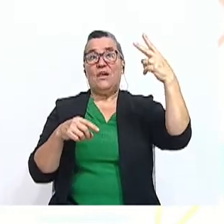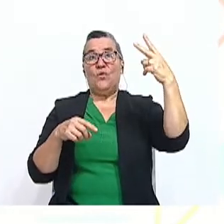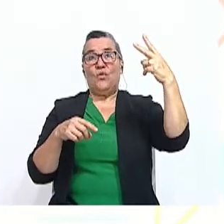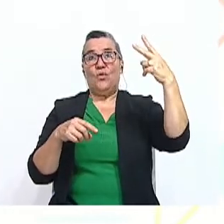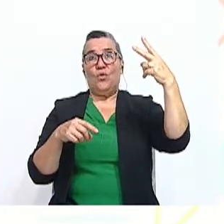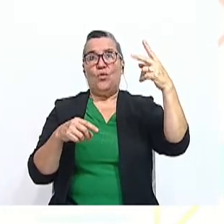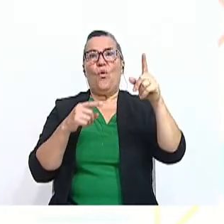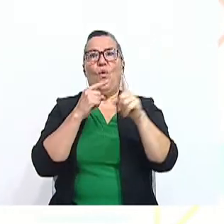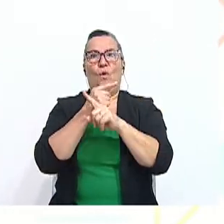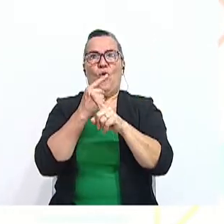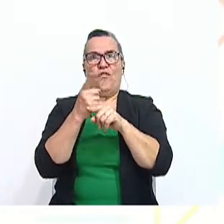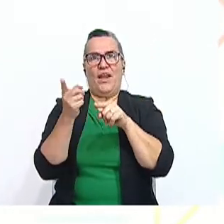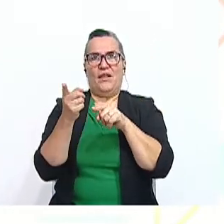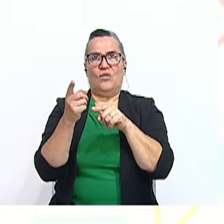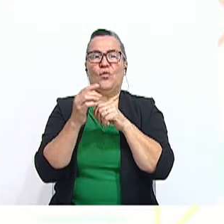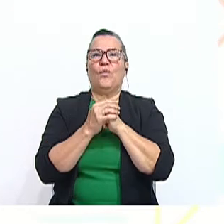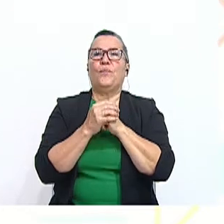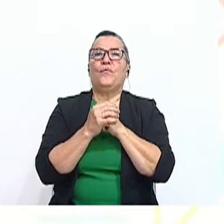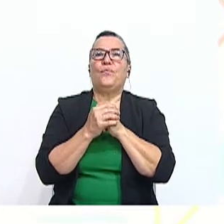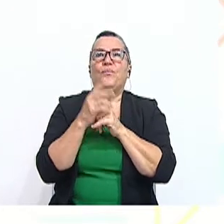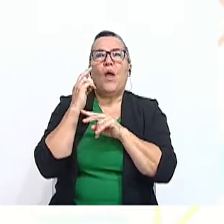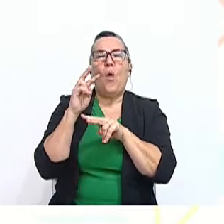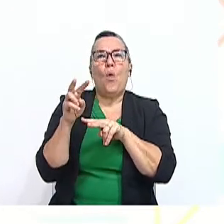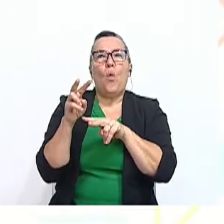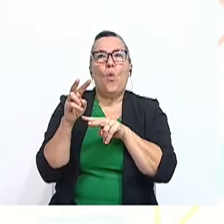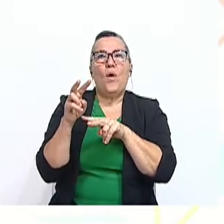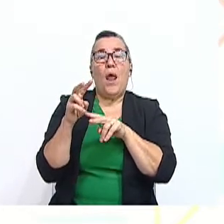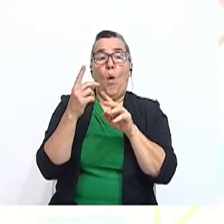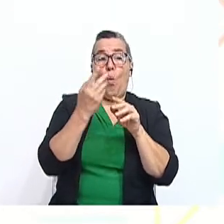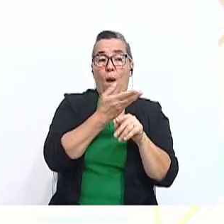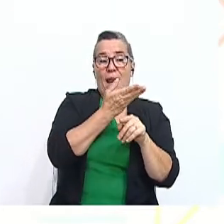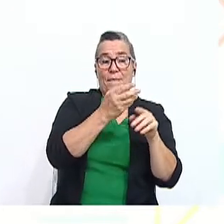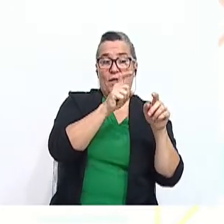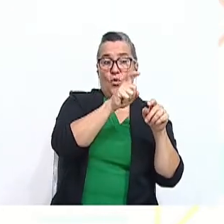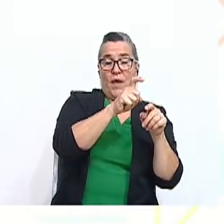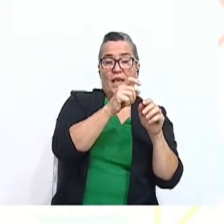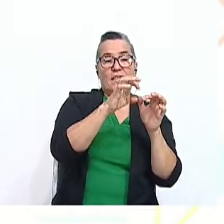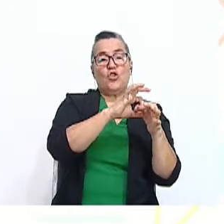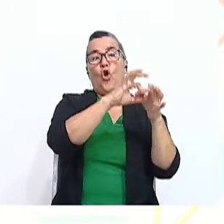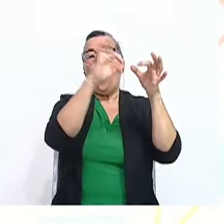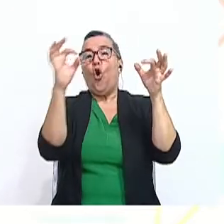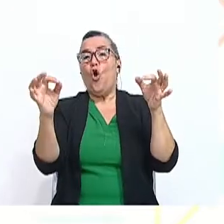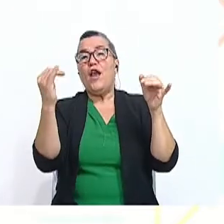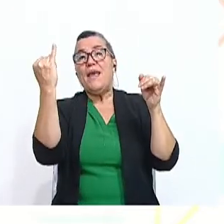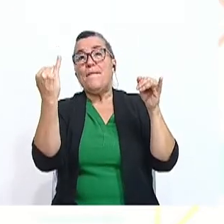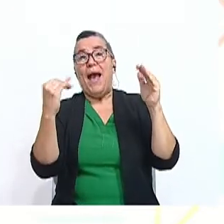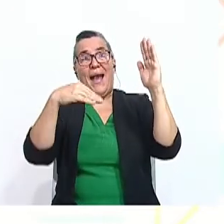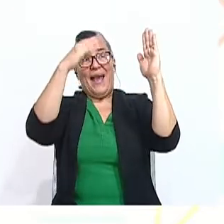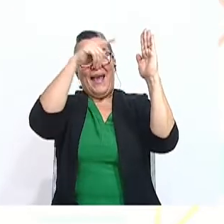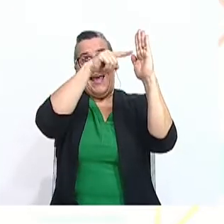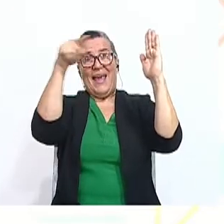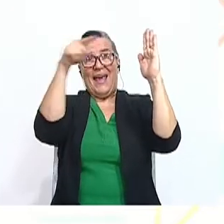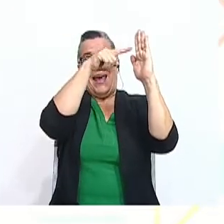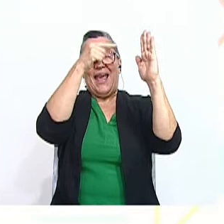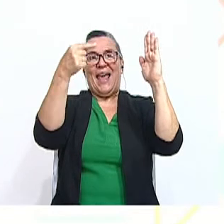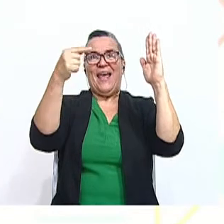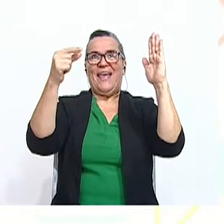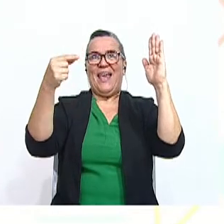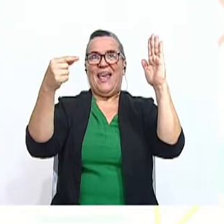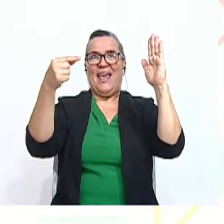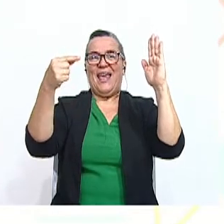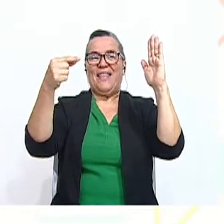Acá tenemos, estamos relacionando un elemento x con su respectiva imagen que la hemos denotado como g de